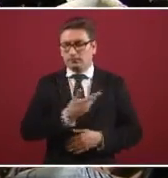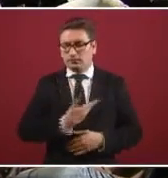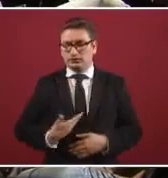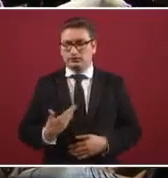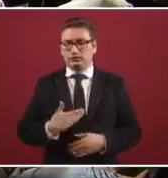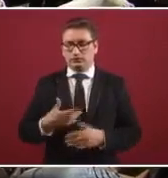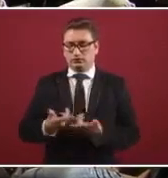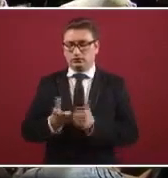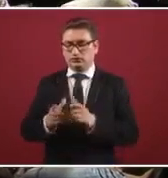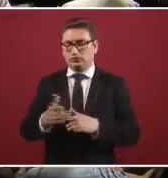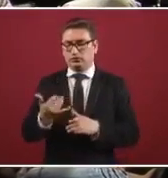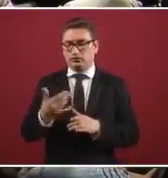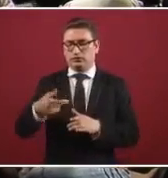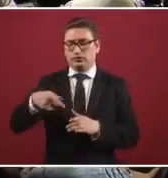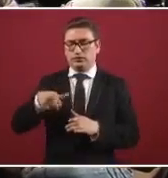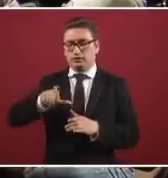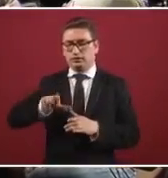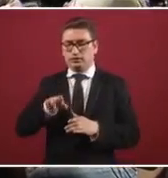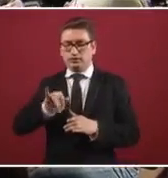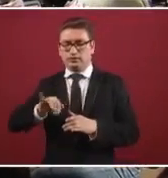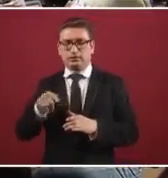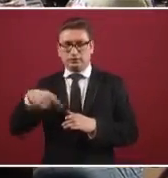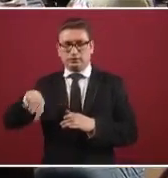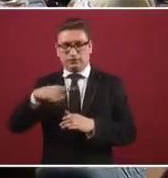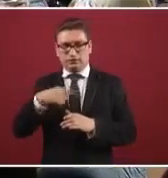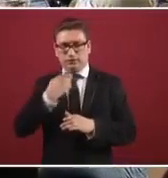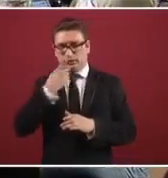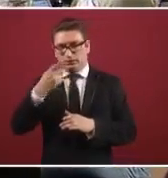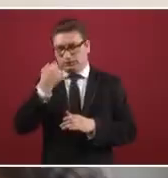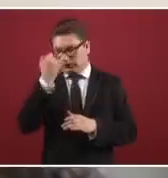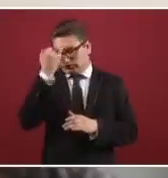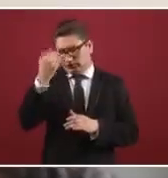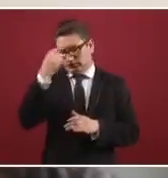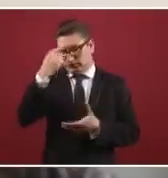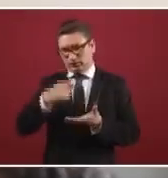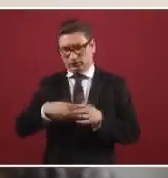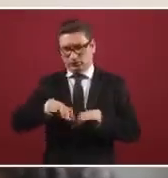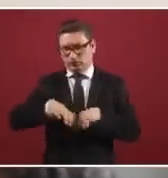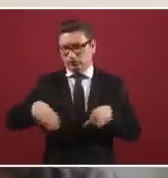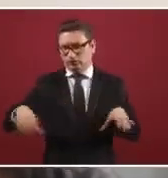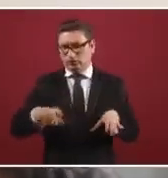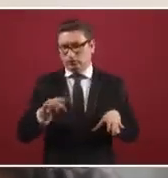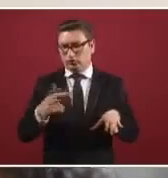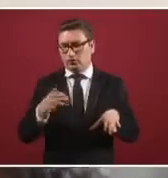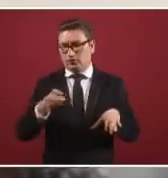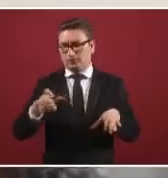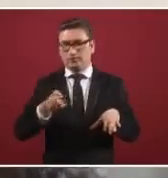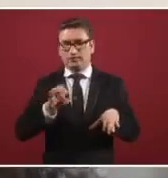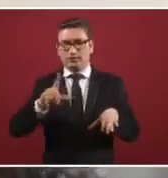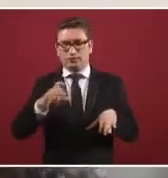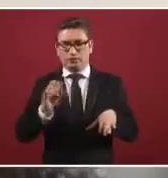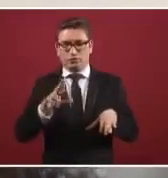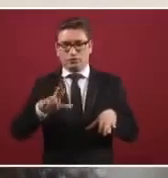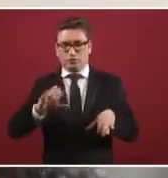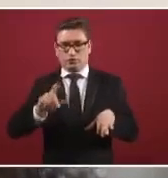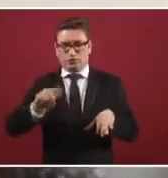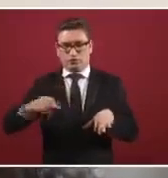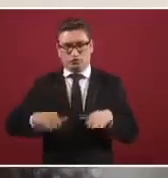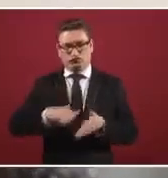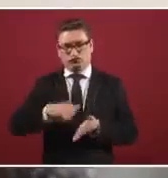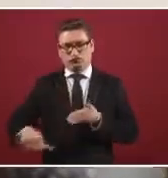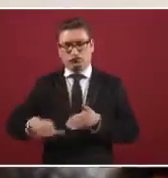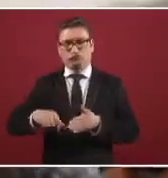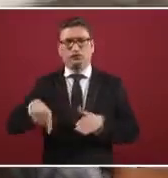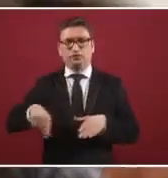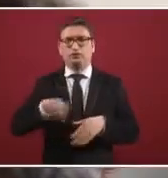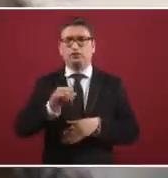tribu Yaqui en Loma de Bacum considera que la instalación del gasoducto de Guaymas, El Oro, que permanece clausurada con más